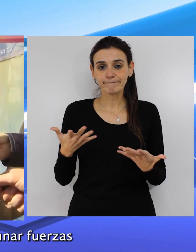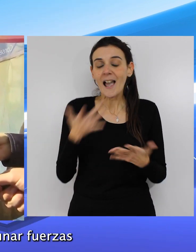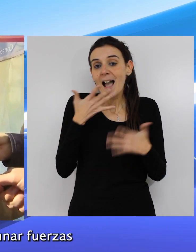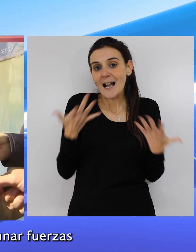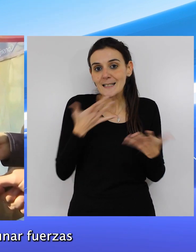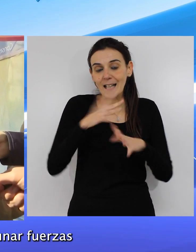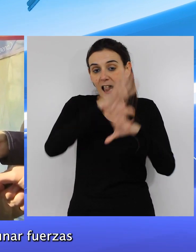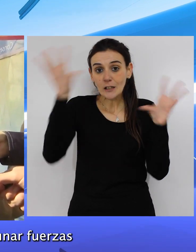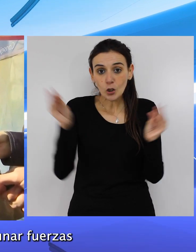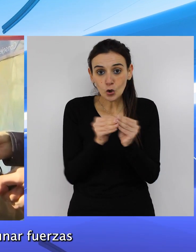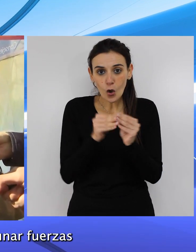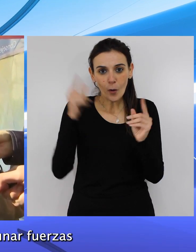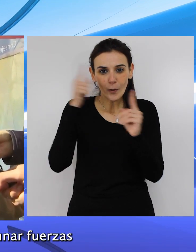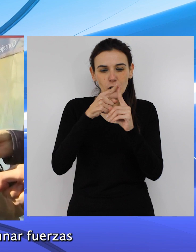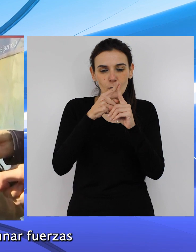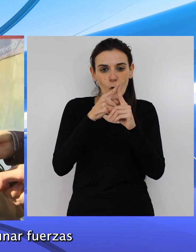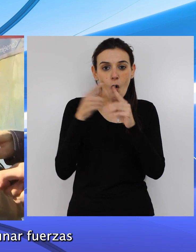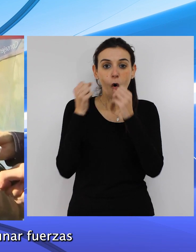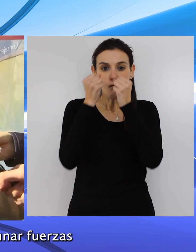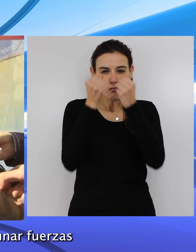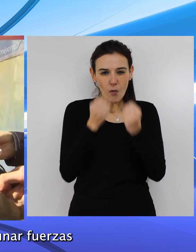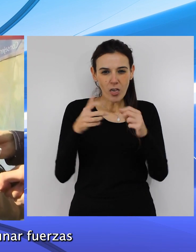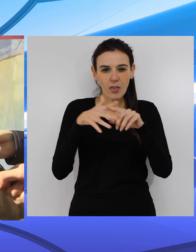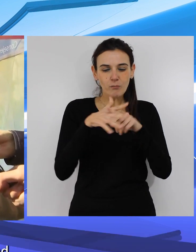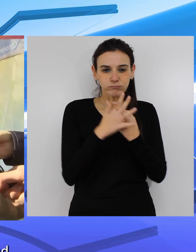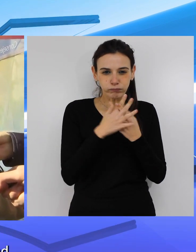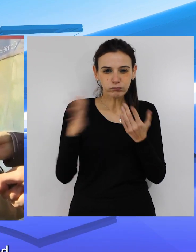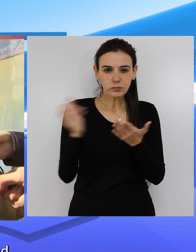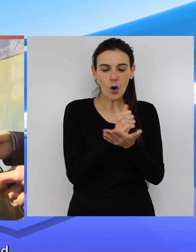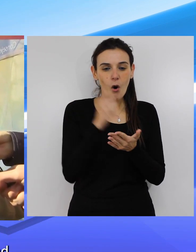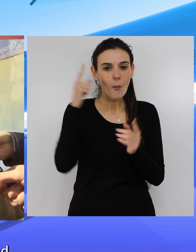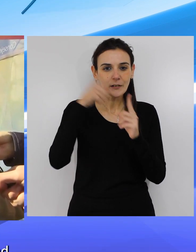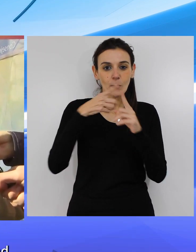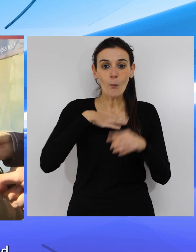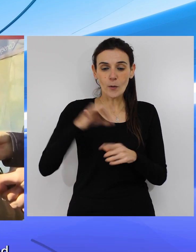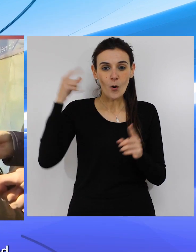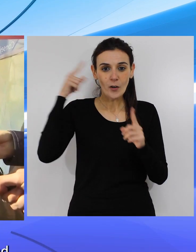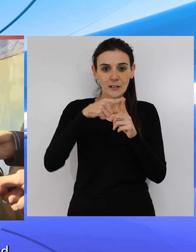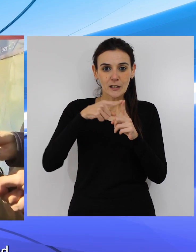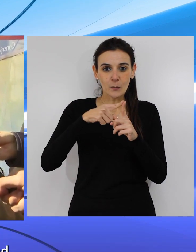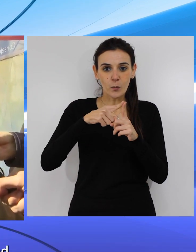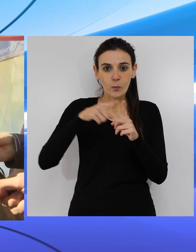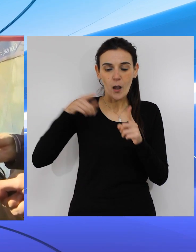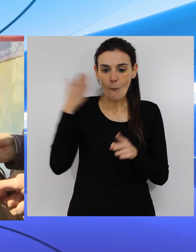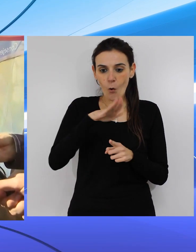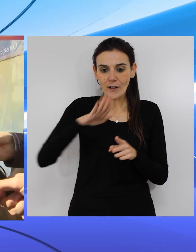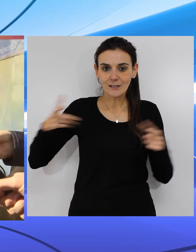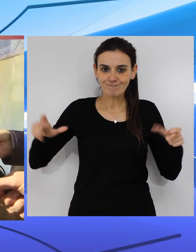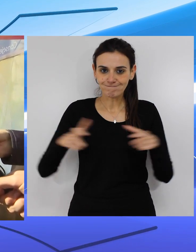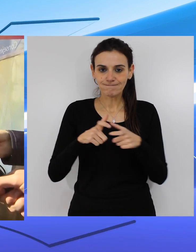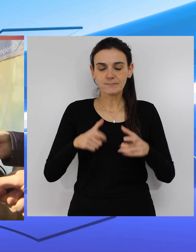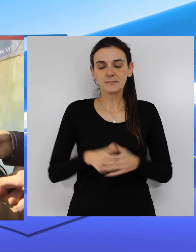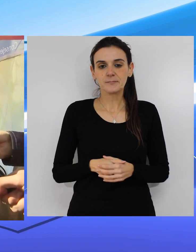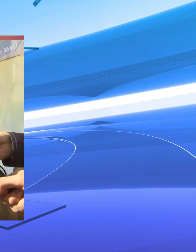que entre todos vamos a unir fuerzas porque podemos, para poder reducir el índice de mortalidad.